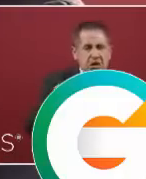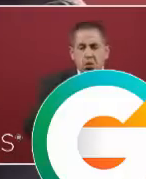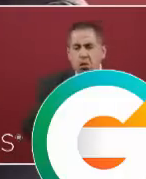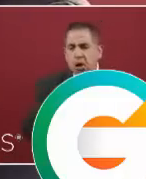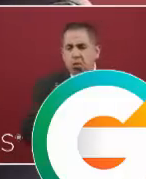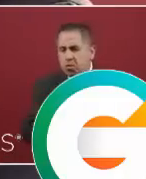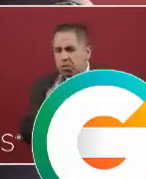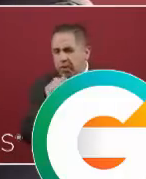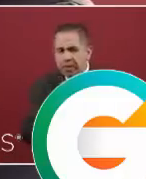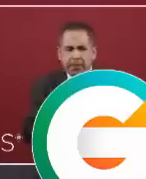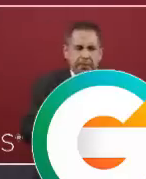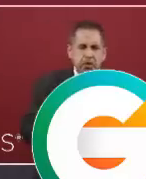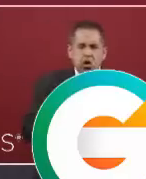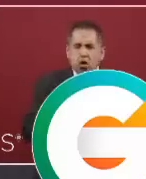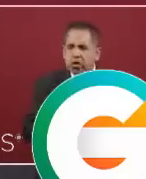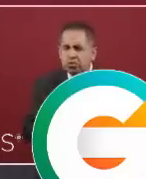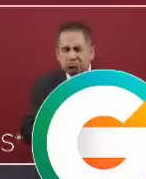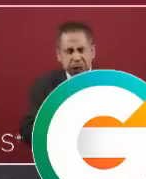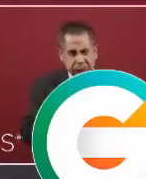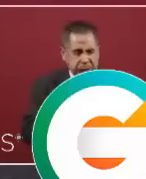problema. Yo estoy